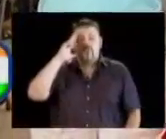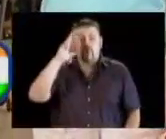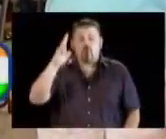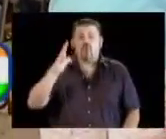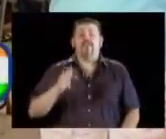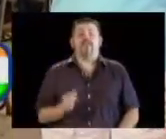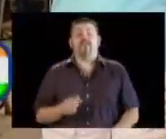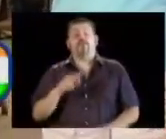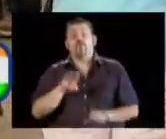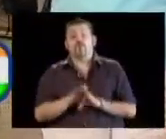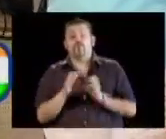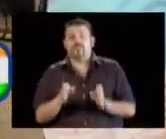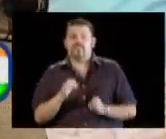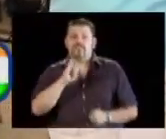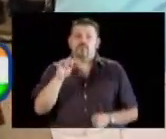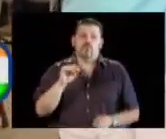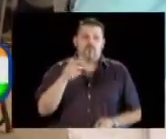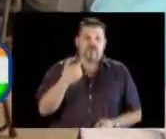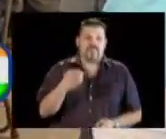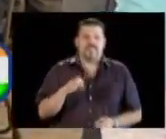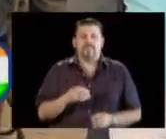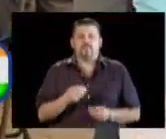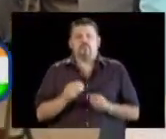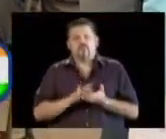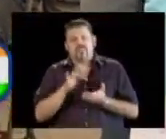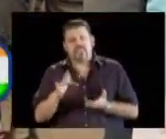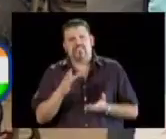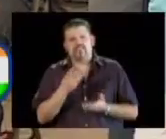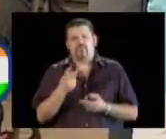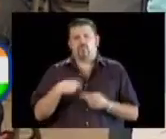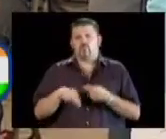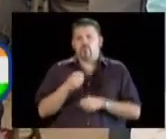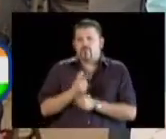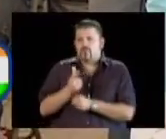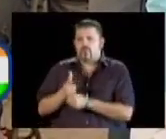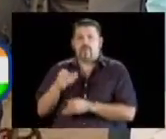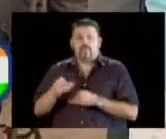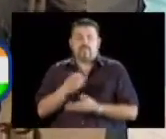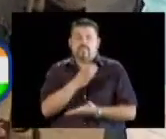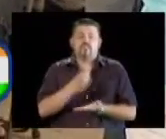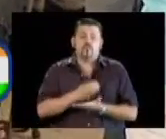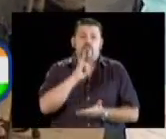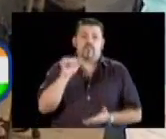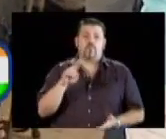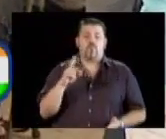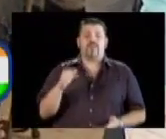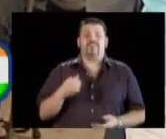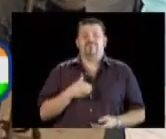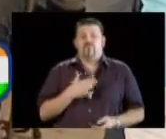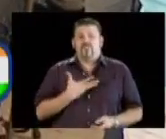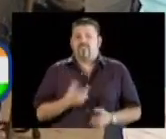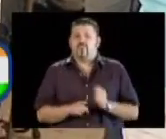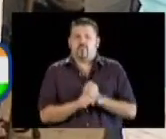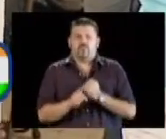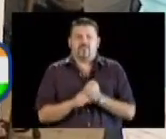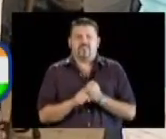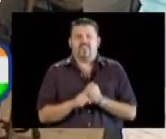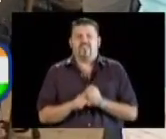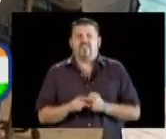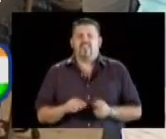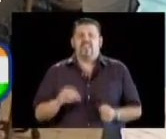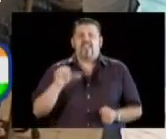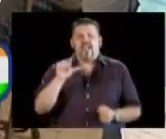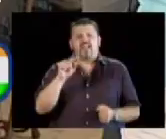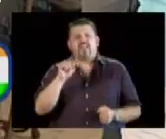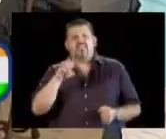Jorge? Bienvenidos, gracias por tomar en cuenta Ciudad Juárez. Y bueno, pues yo corregí un problema de miopía y astigmatismo. Gracias a Dios